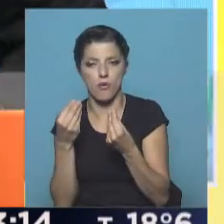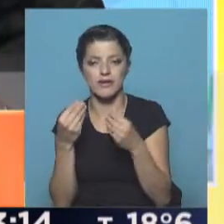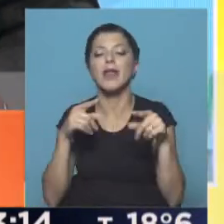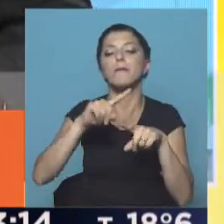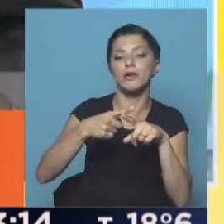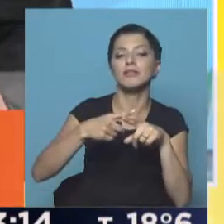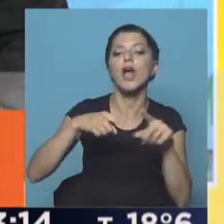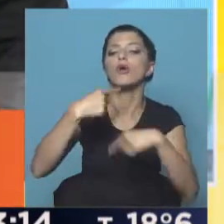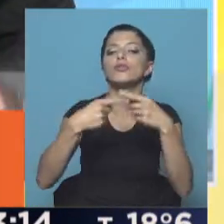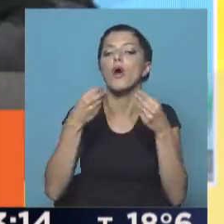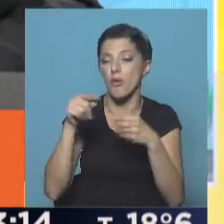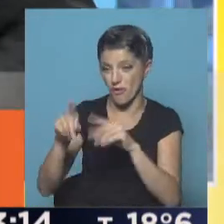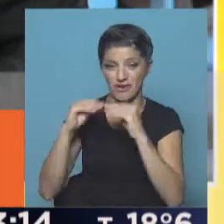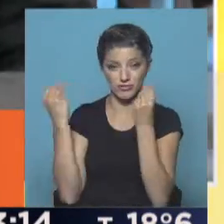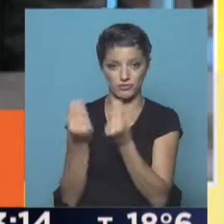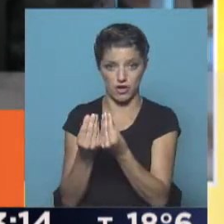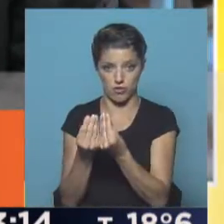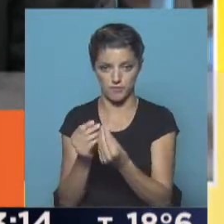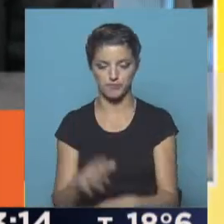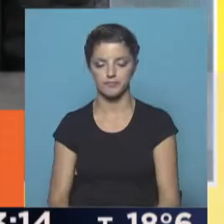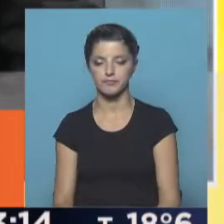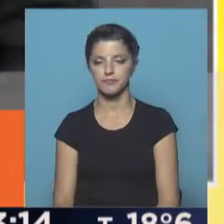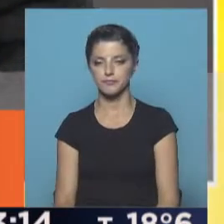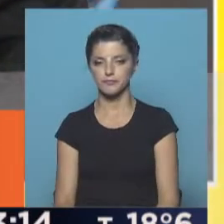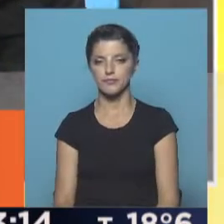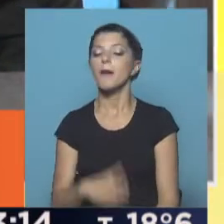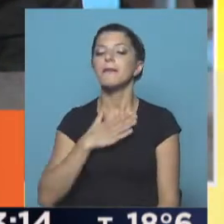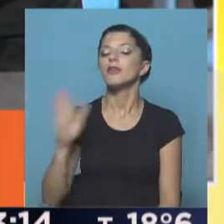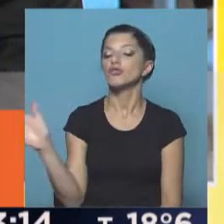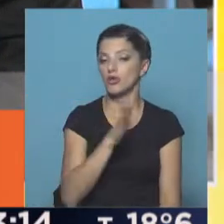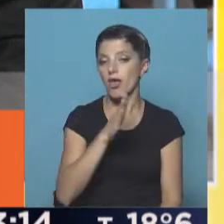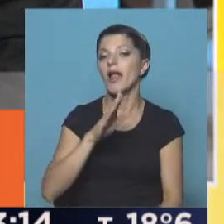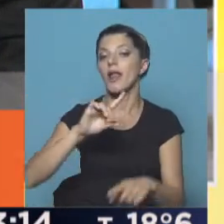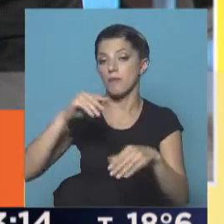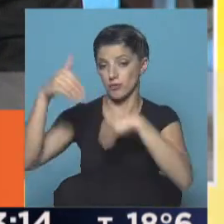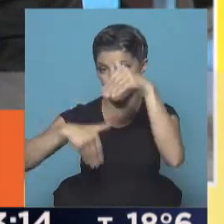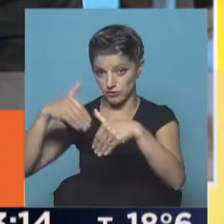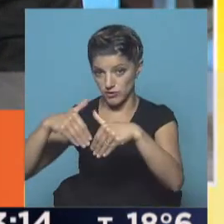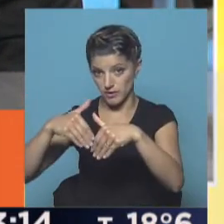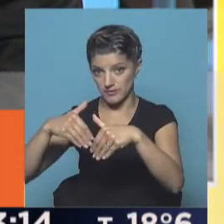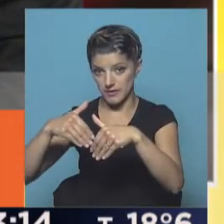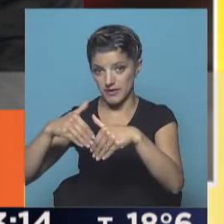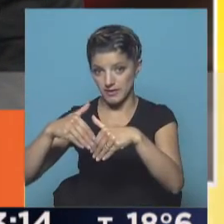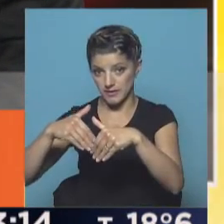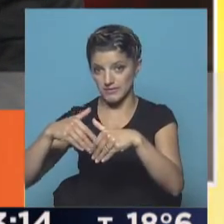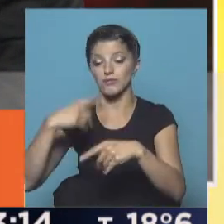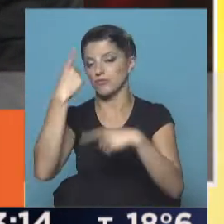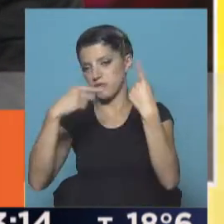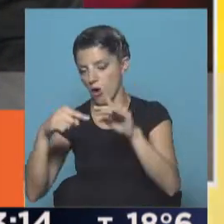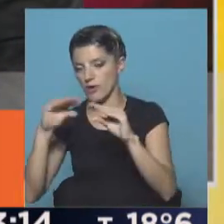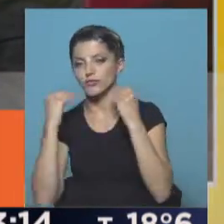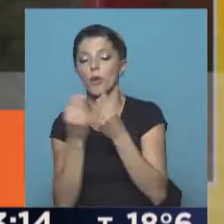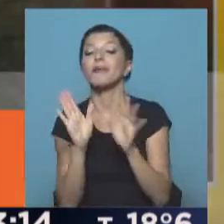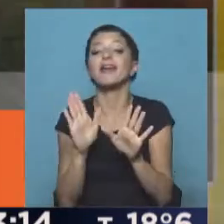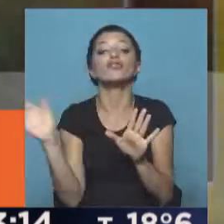después ese resultado. Bueno, yo creo que todas las elecciones son vagas en su significado precisamente porque todos votamos por distintos motivos, ¿no? Y esa